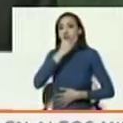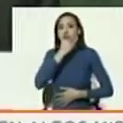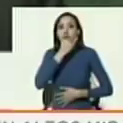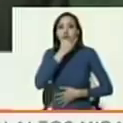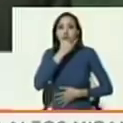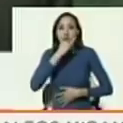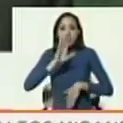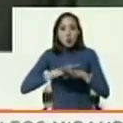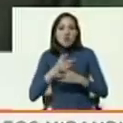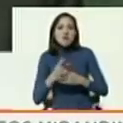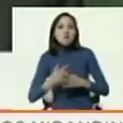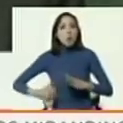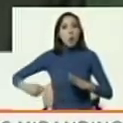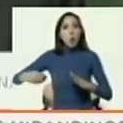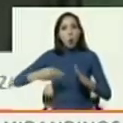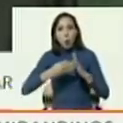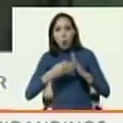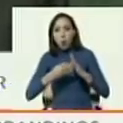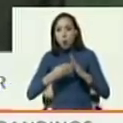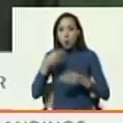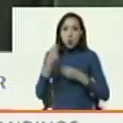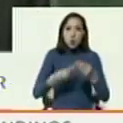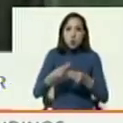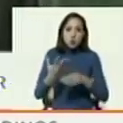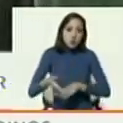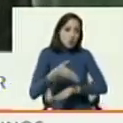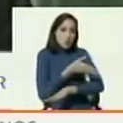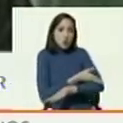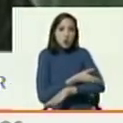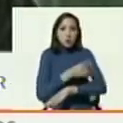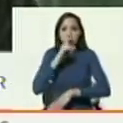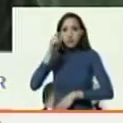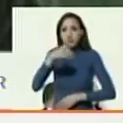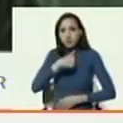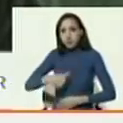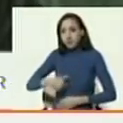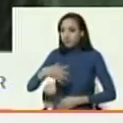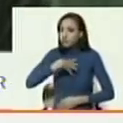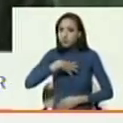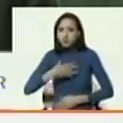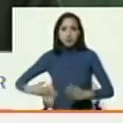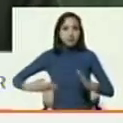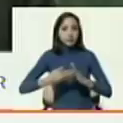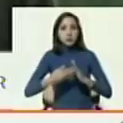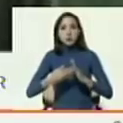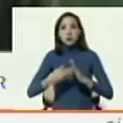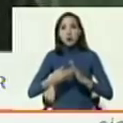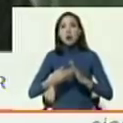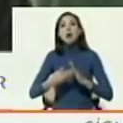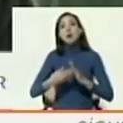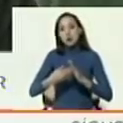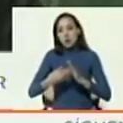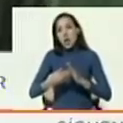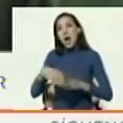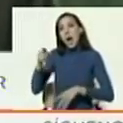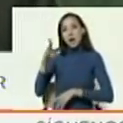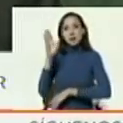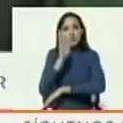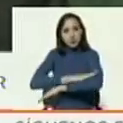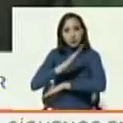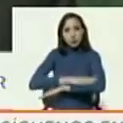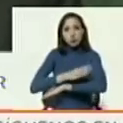de Estado contra el presidente Maduro en Venezuela también fracasó. mientras que su actitud